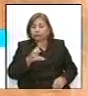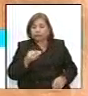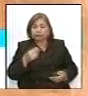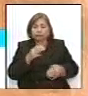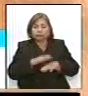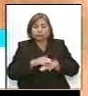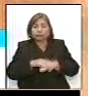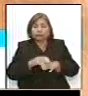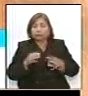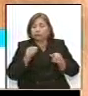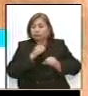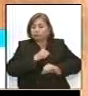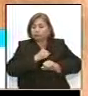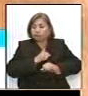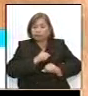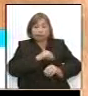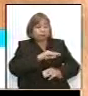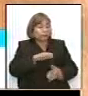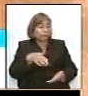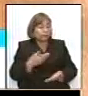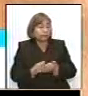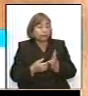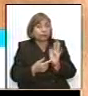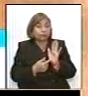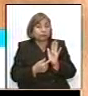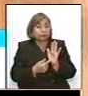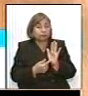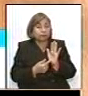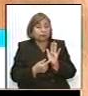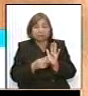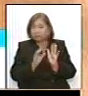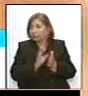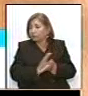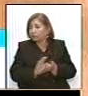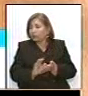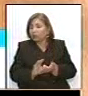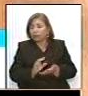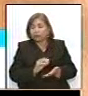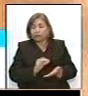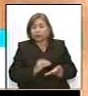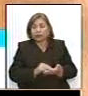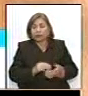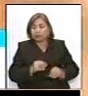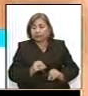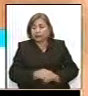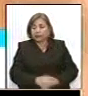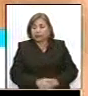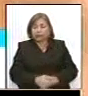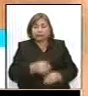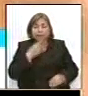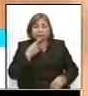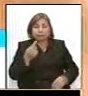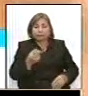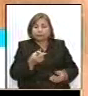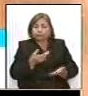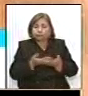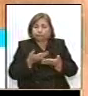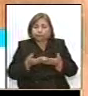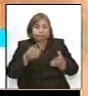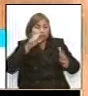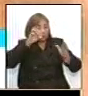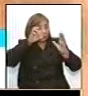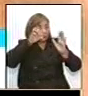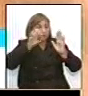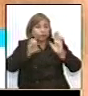como defensa que tal función de representación fue delegada al trabajador de su despacho. Ello se verifica, pues, en las propias